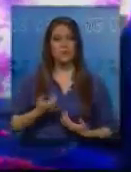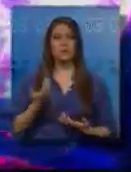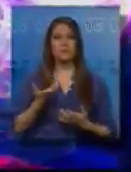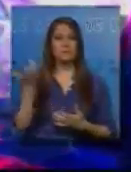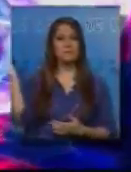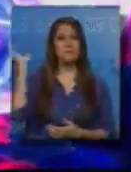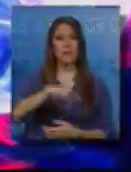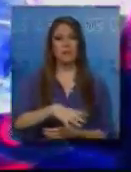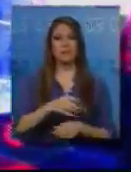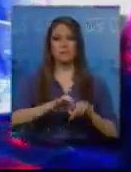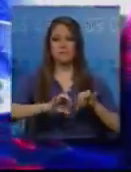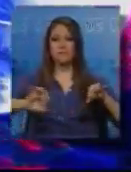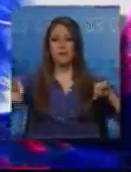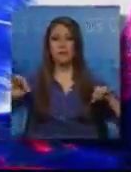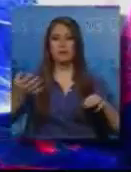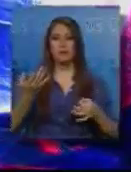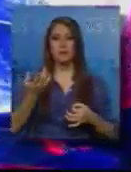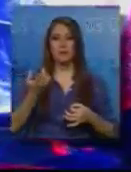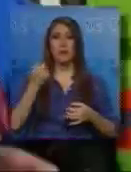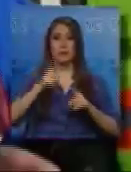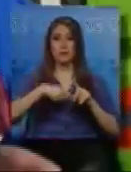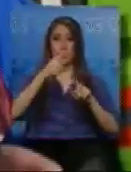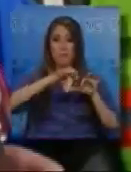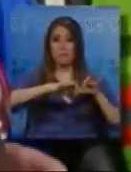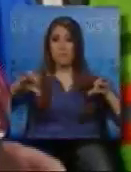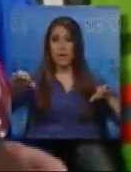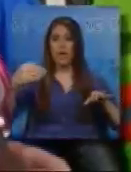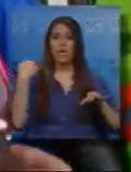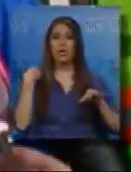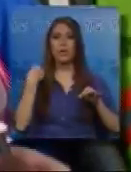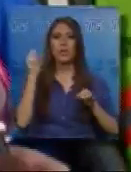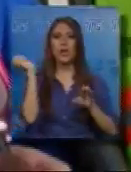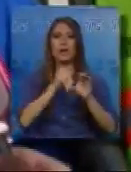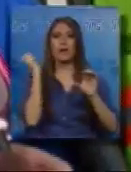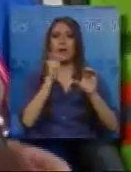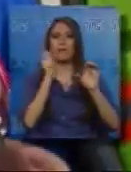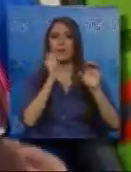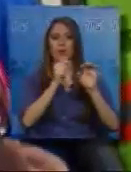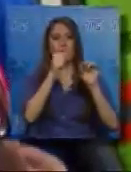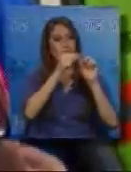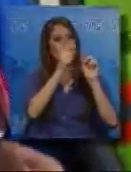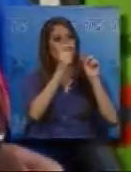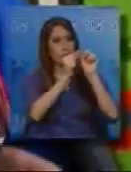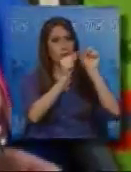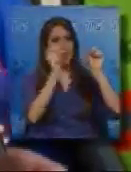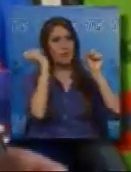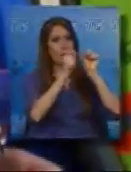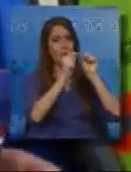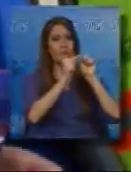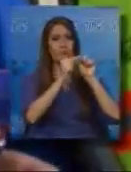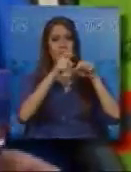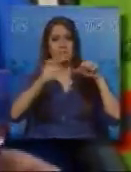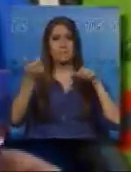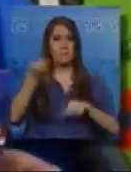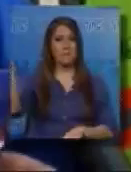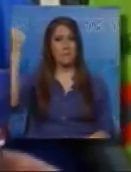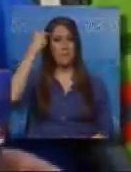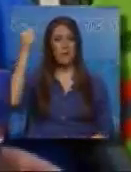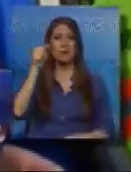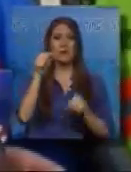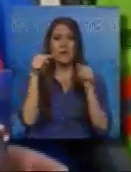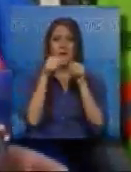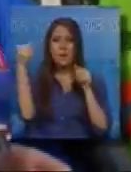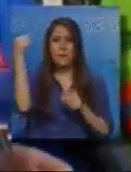piedras, palos con clavos en las puntas. Es decir, una agresividad y una brutalidad con la que han